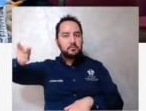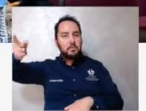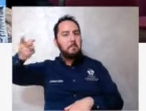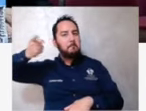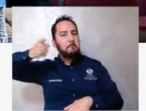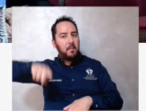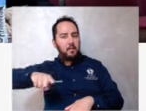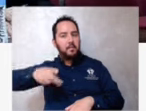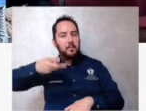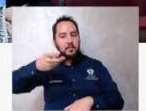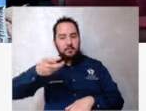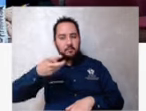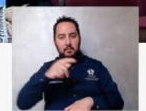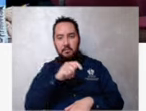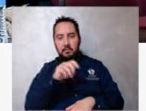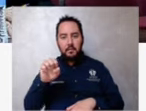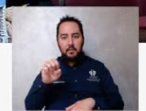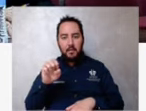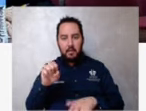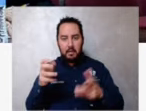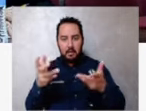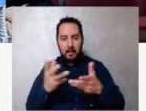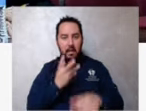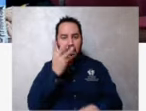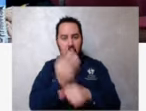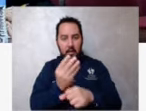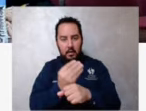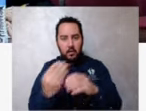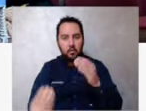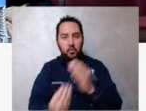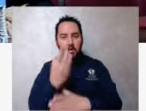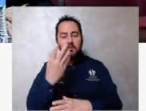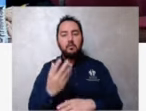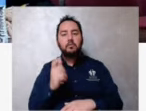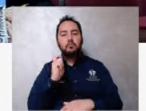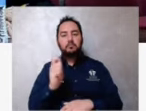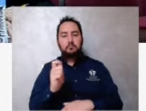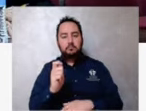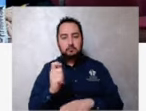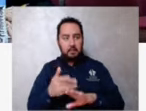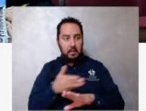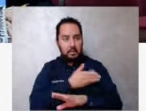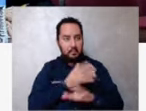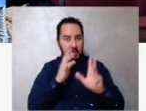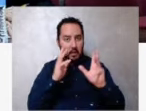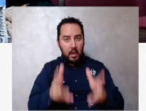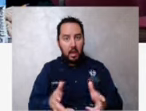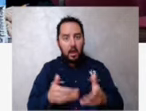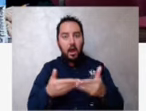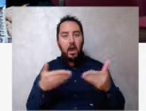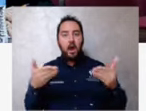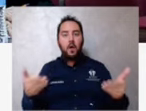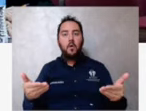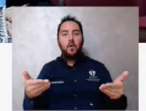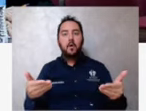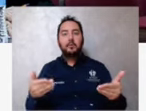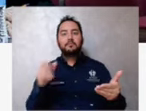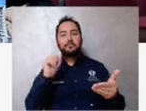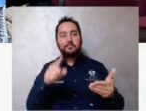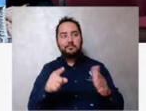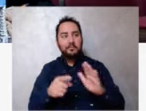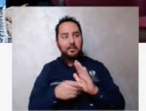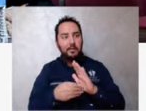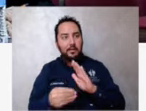ordenó que este tribunal emitiera una nueva resolución, donde además de los cargos ya mencionados, se estudiara la aludida omisión también respecto